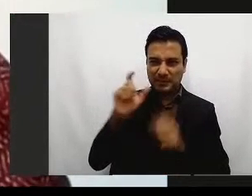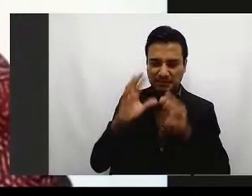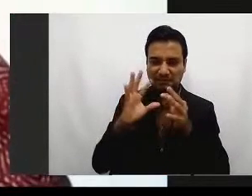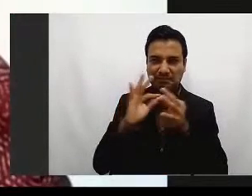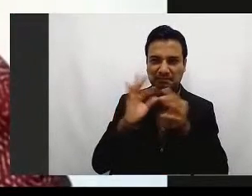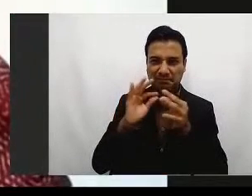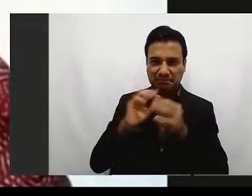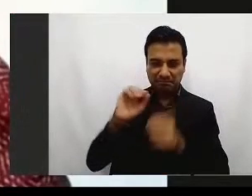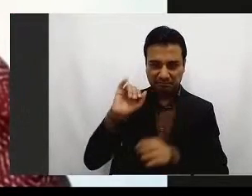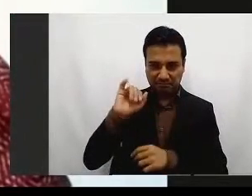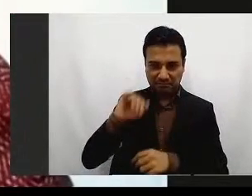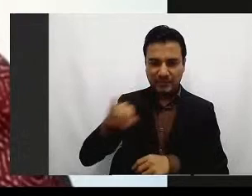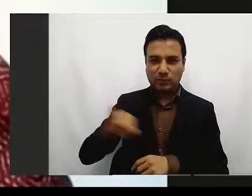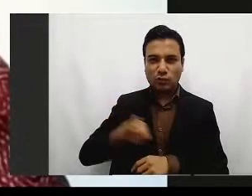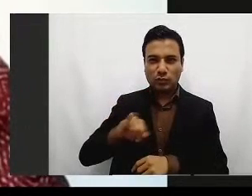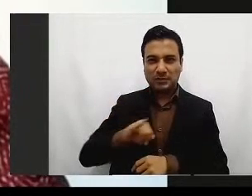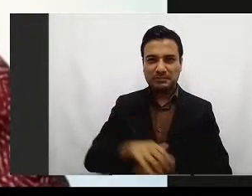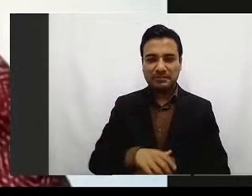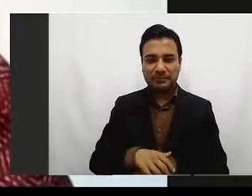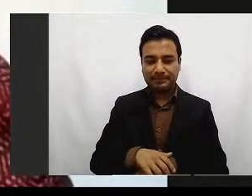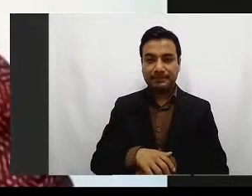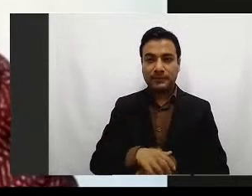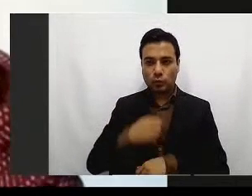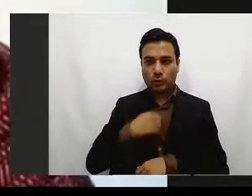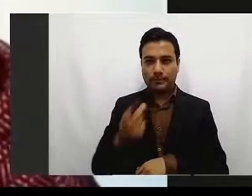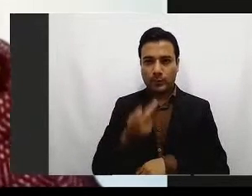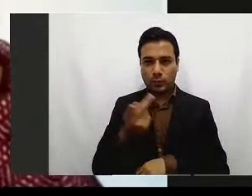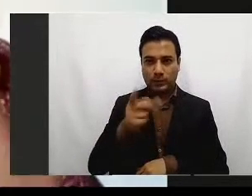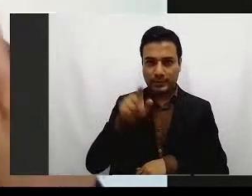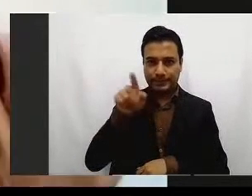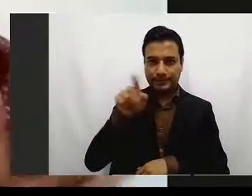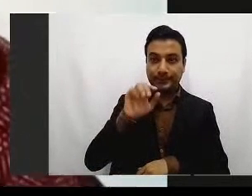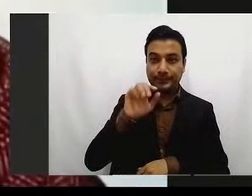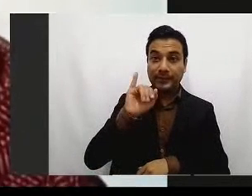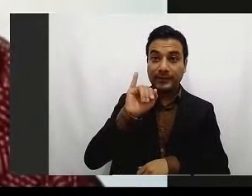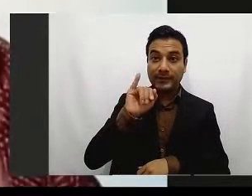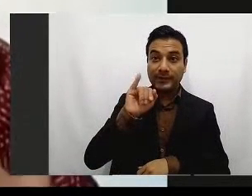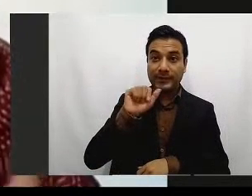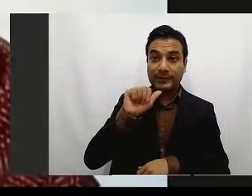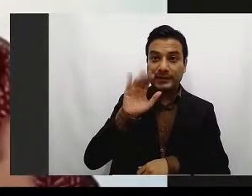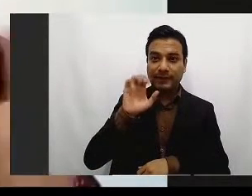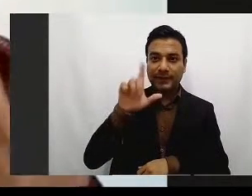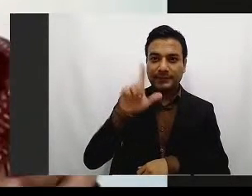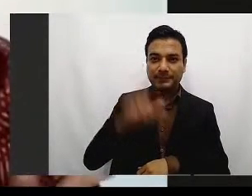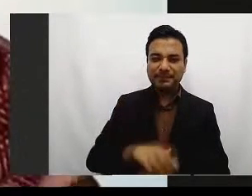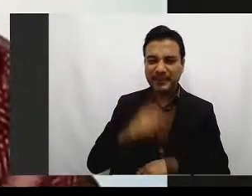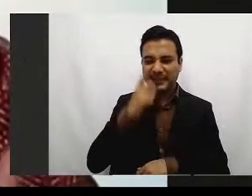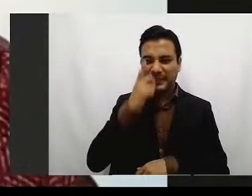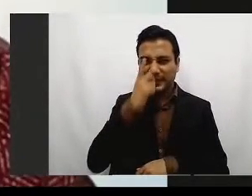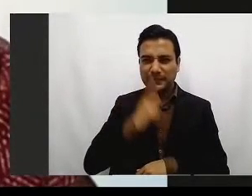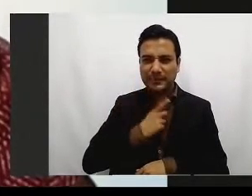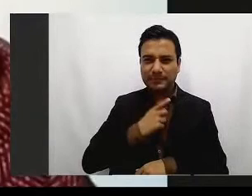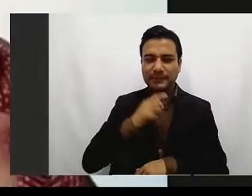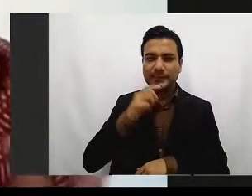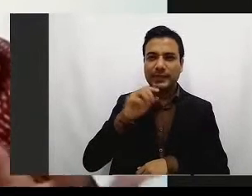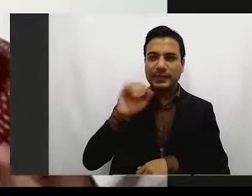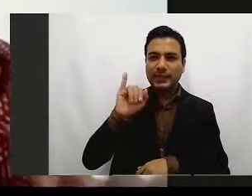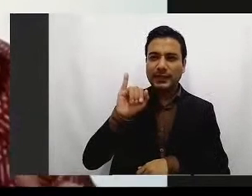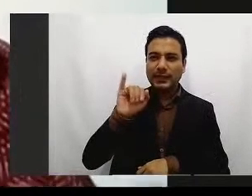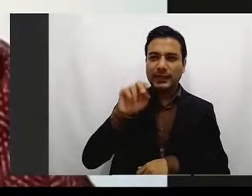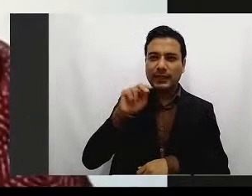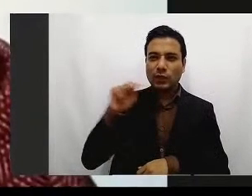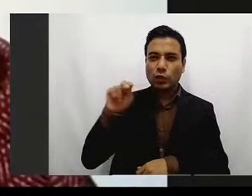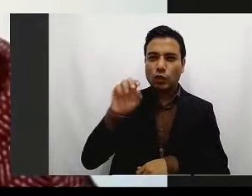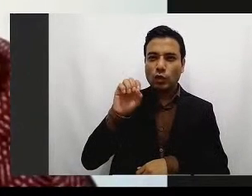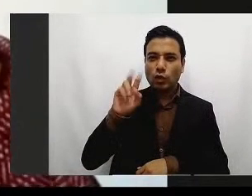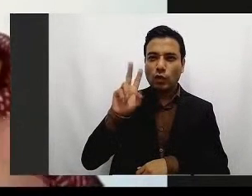estamos llevando a cabo en este programa, ahora quisiera preguntarle a Isabel que ella nos defina, ¿no? ¿Qué significa innovación en este contexto de la